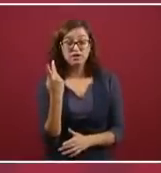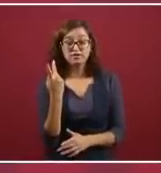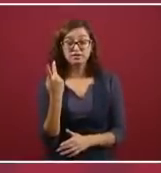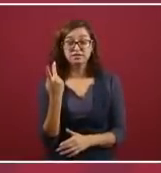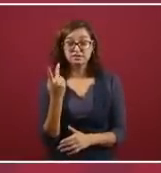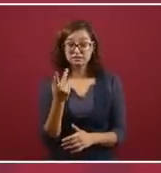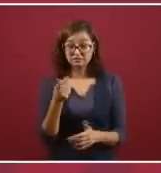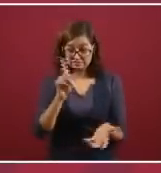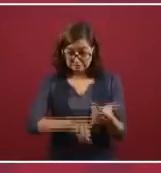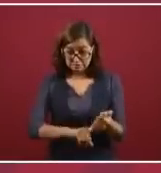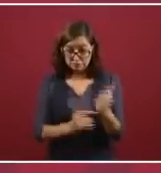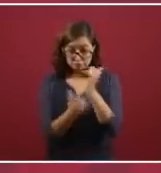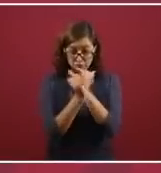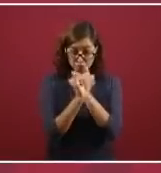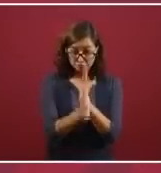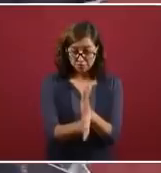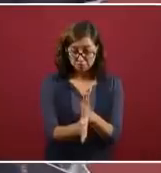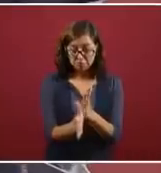fraude